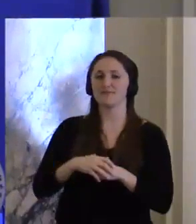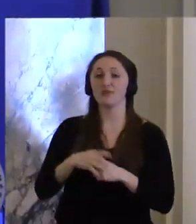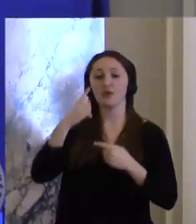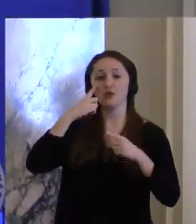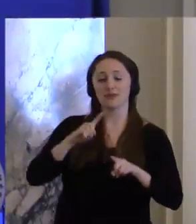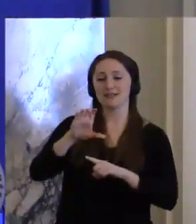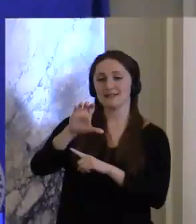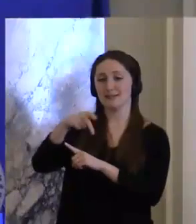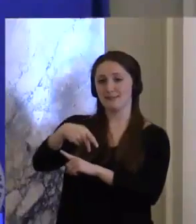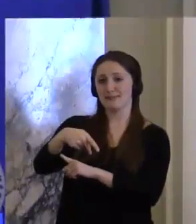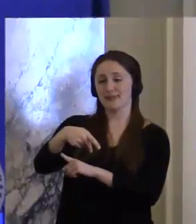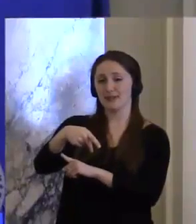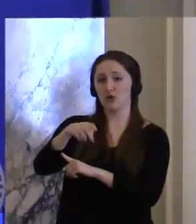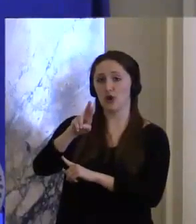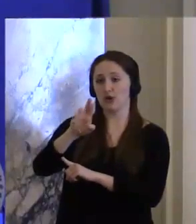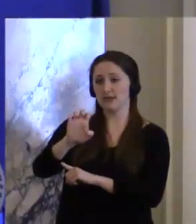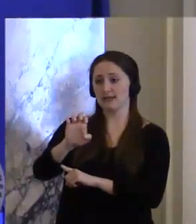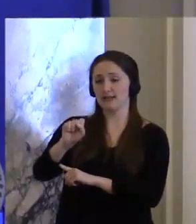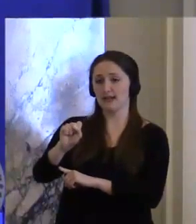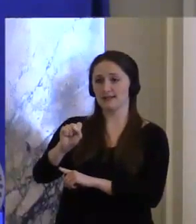RES 759